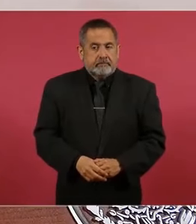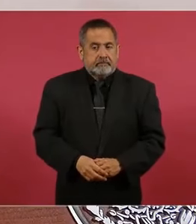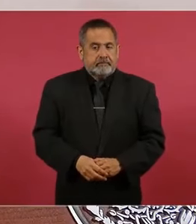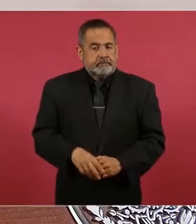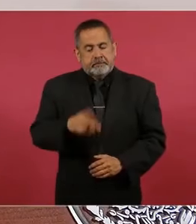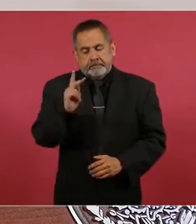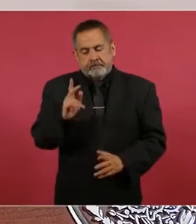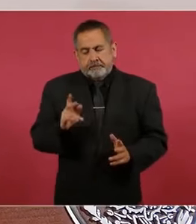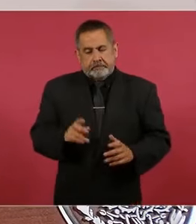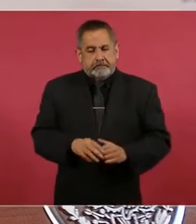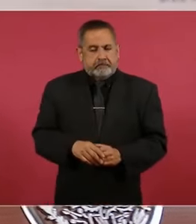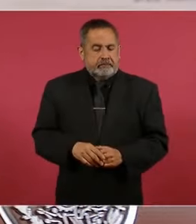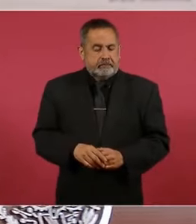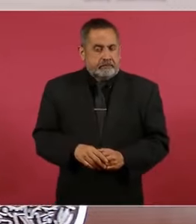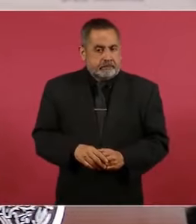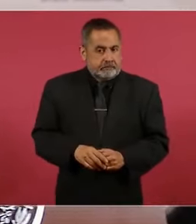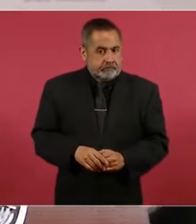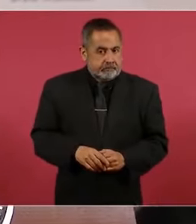Pero no es